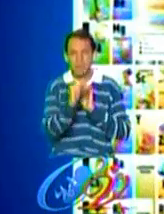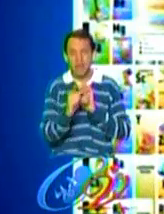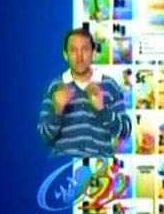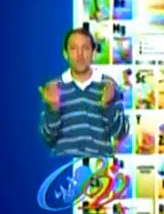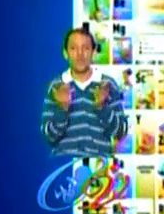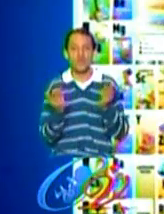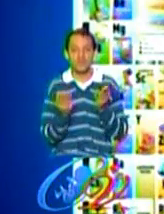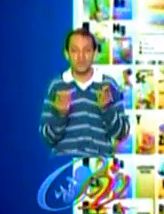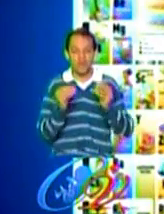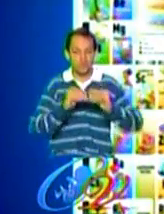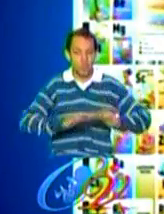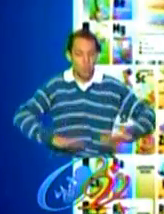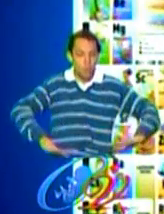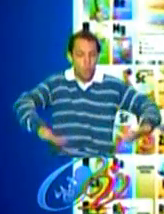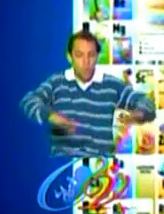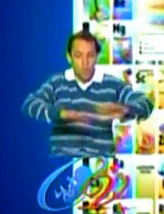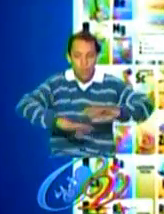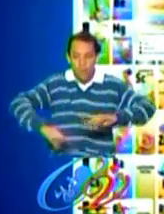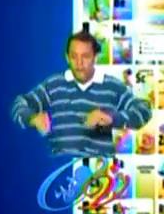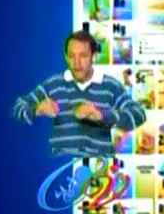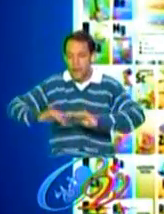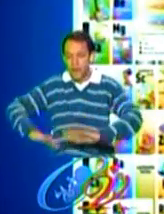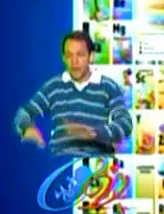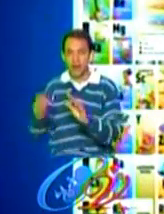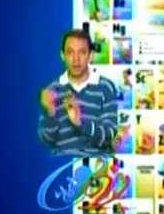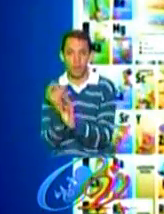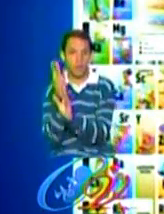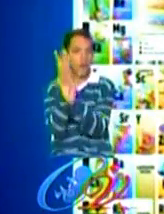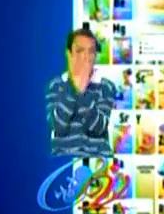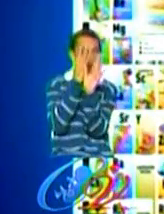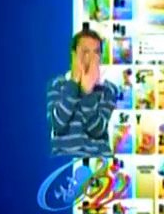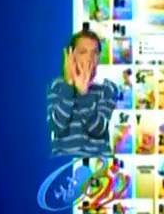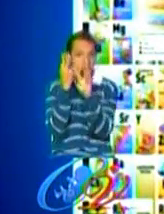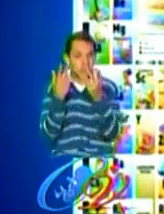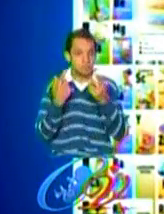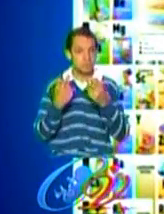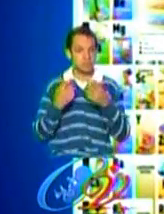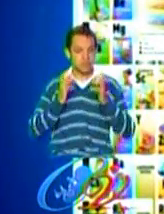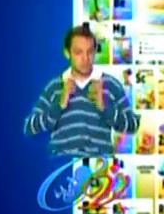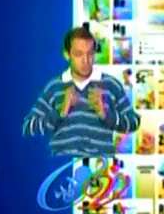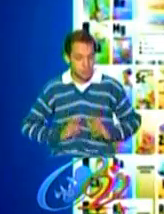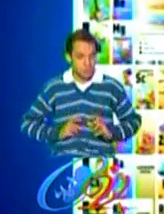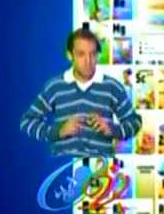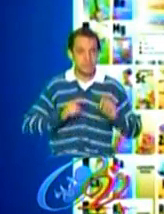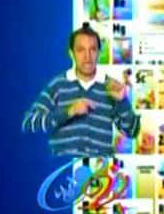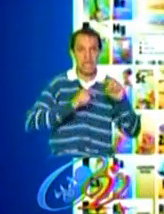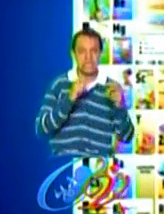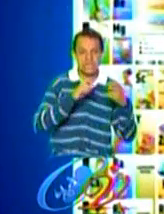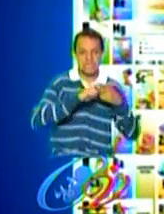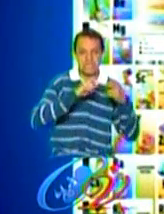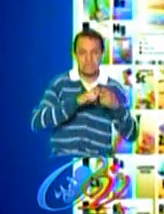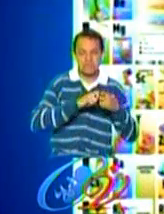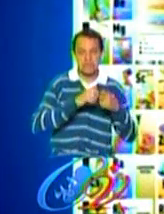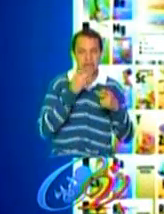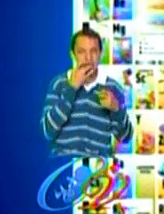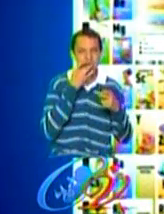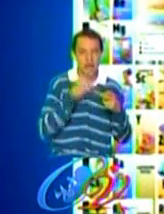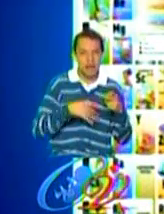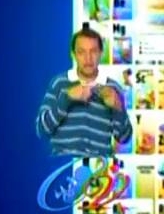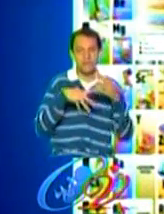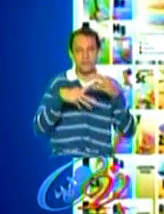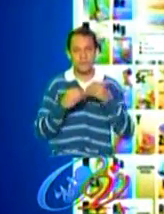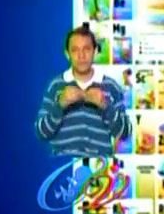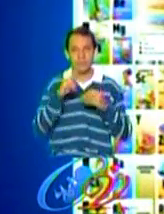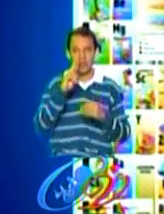en diferentes equipos, ¿cierto? Acá tenemos la lista de los que son radioactivos como el uranio, el plutonio, el